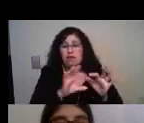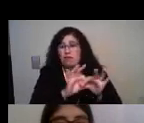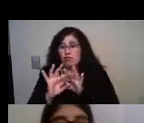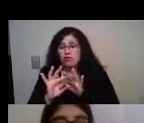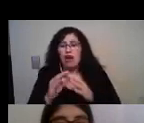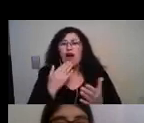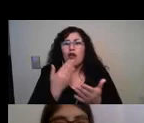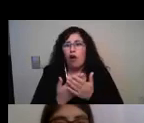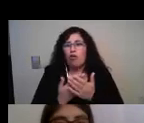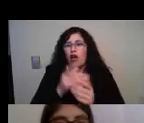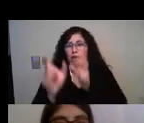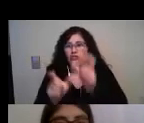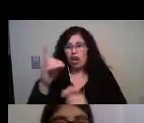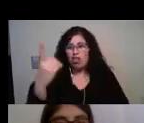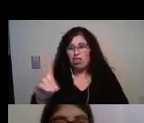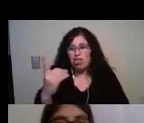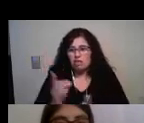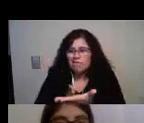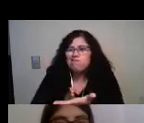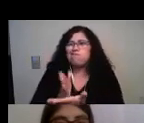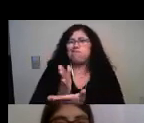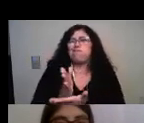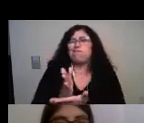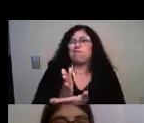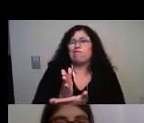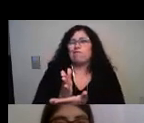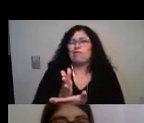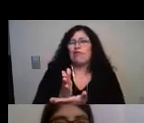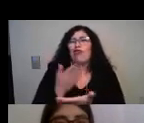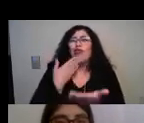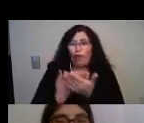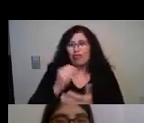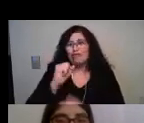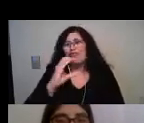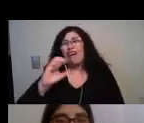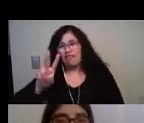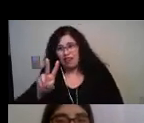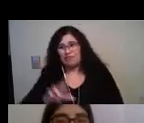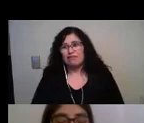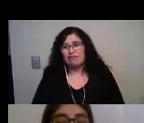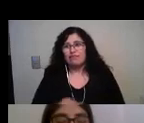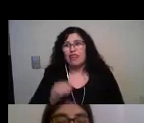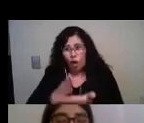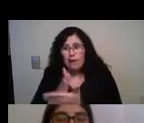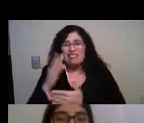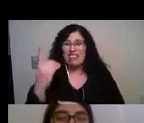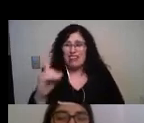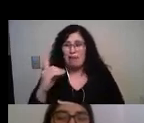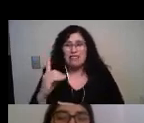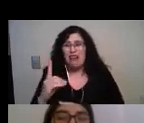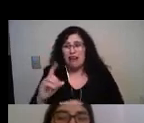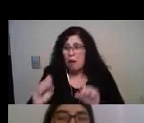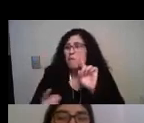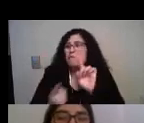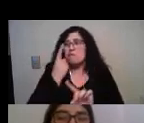generar discapacidad en las personas, ¿ya? Y en este sentido, lo que genera como consecuencia de los